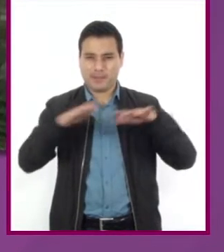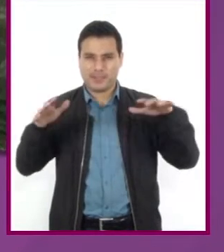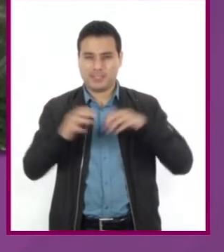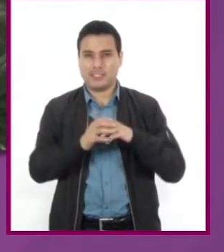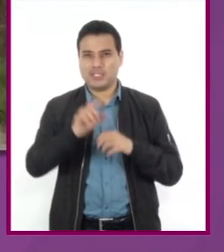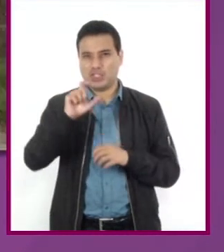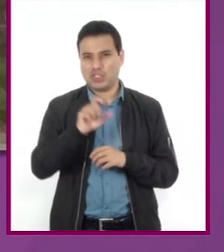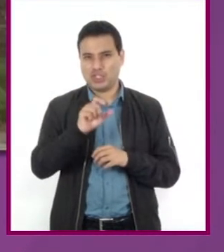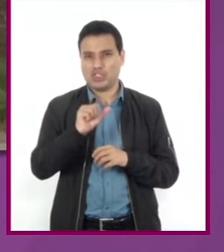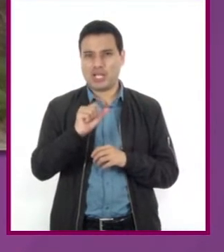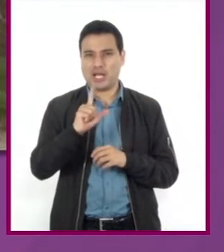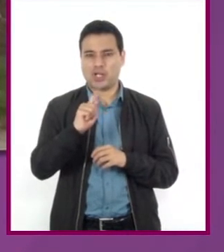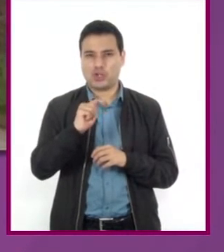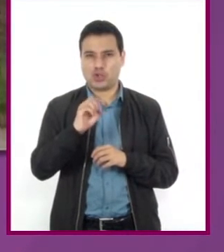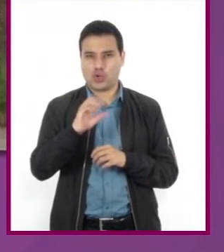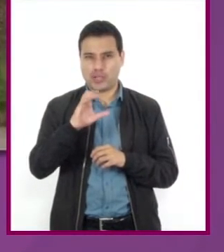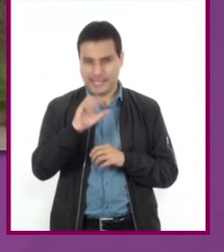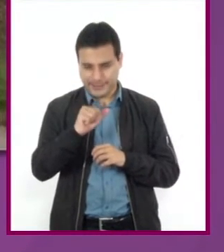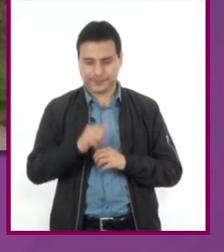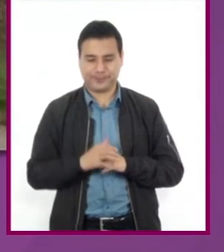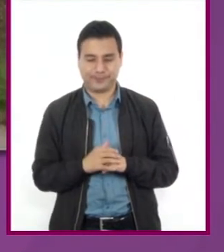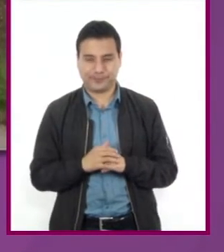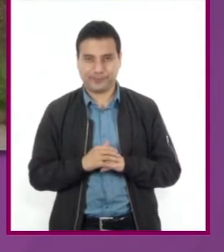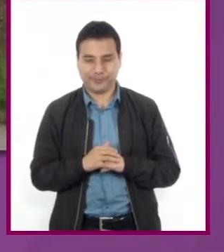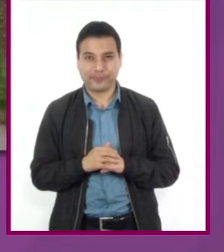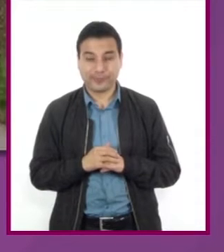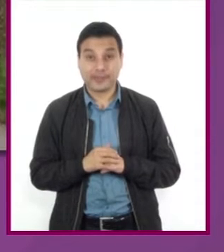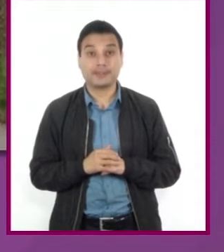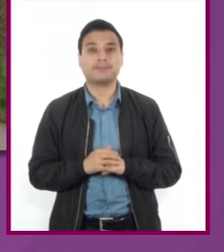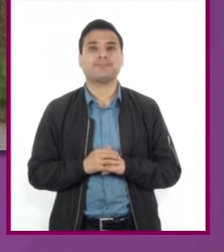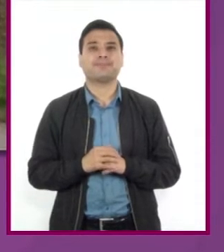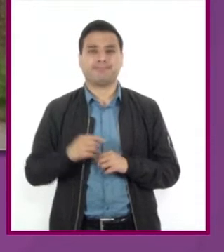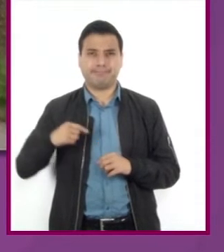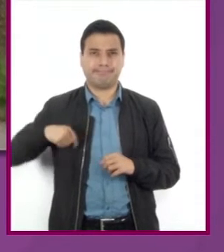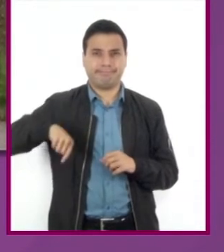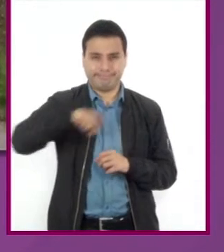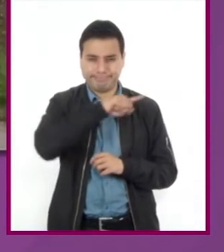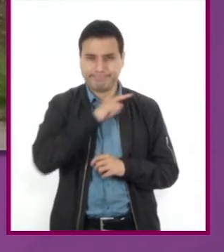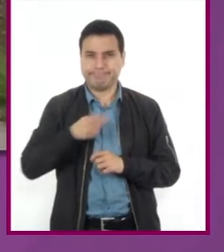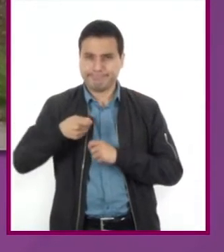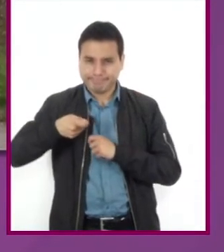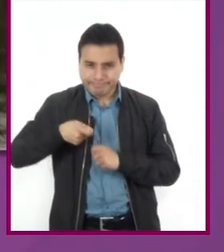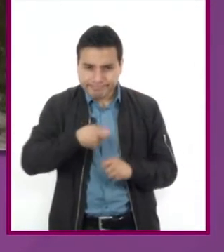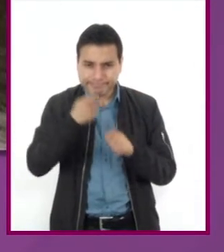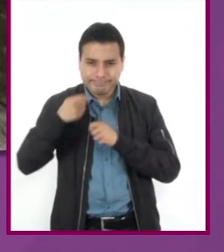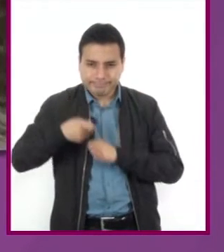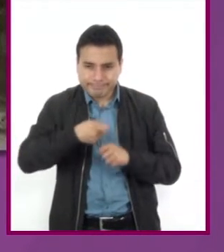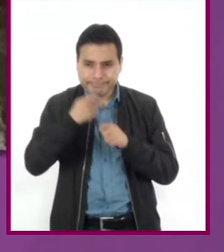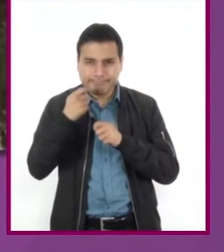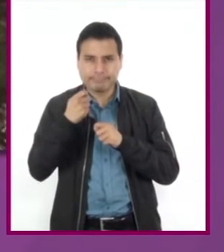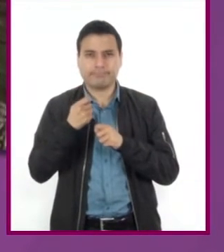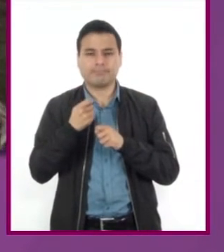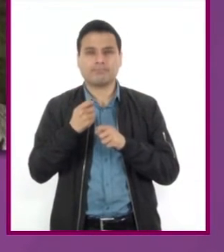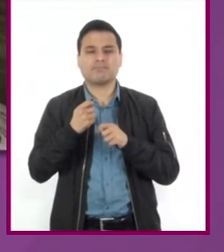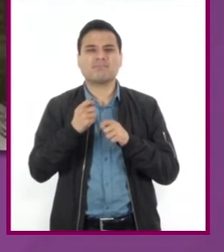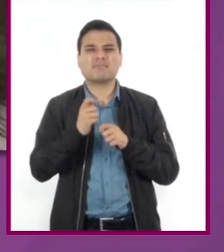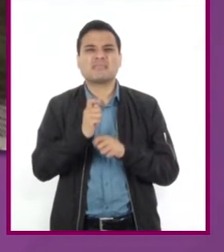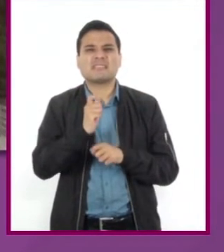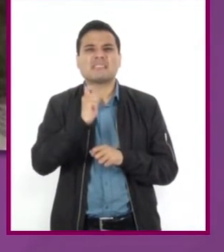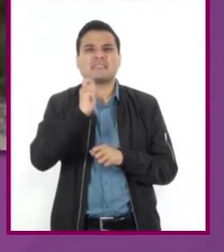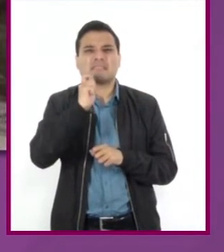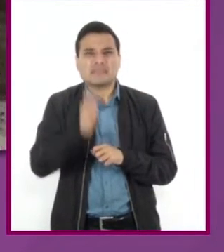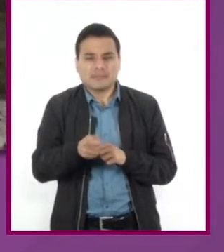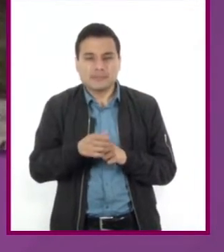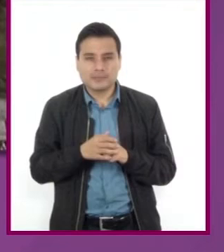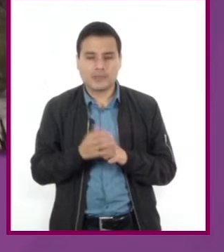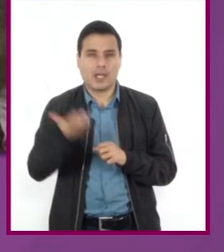poniente. En el caso específico de la excavación que estamos realizando, ahí se nota que fue una